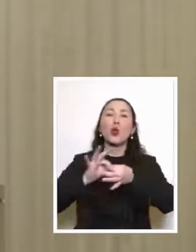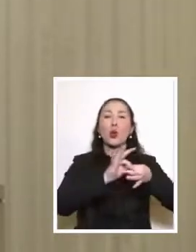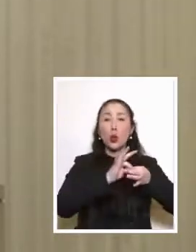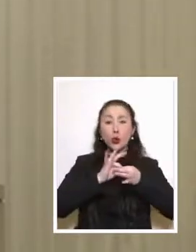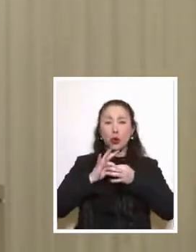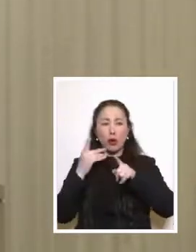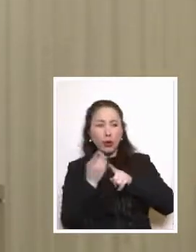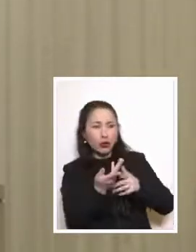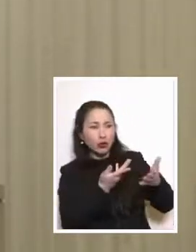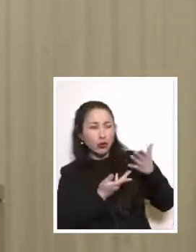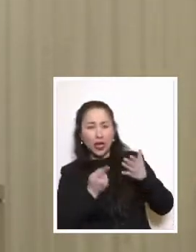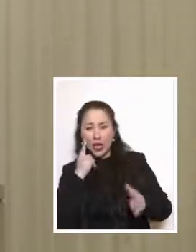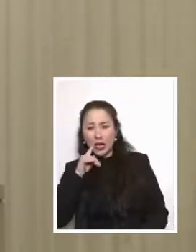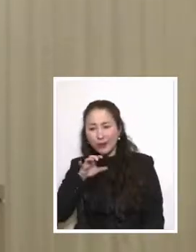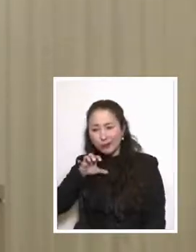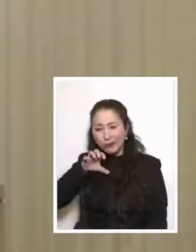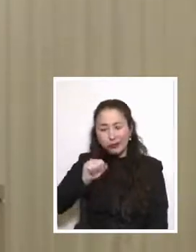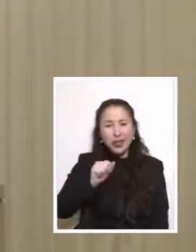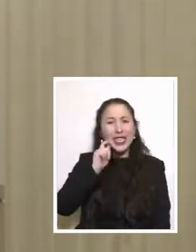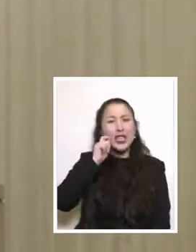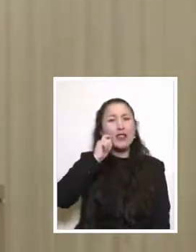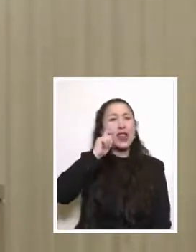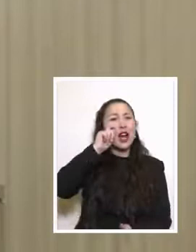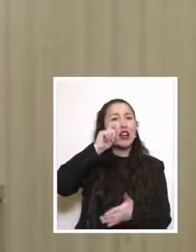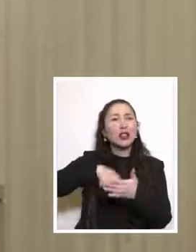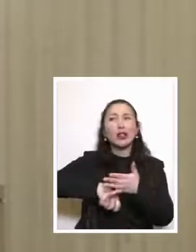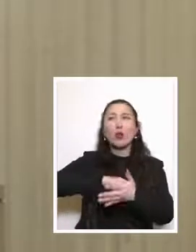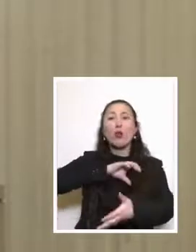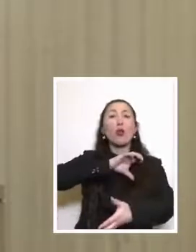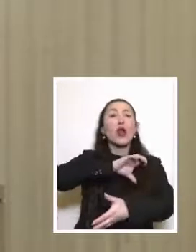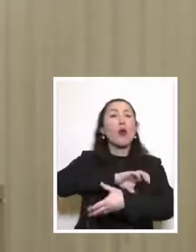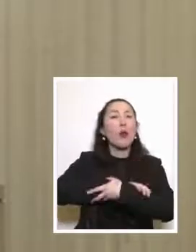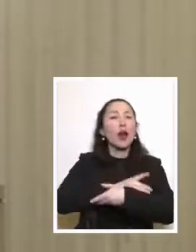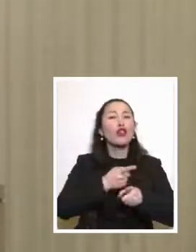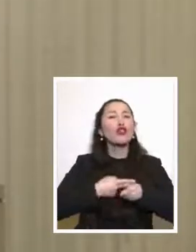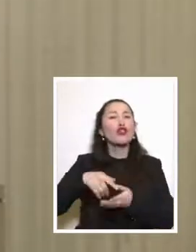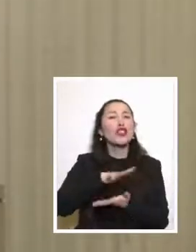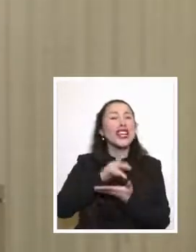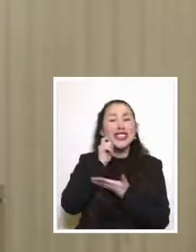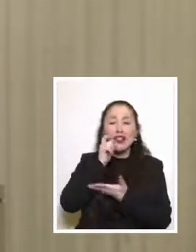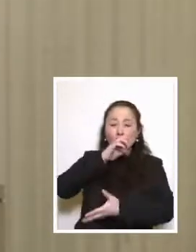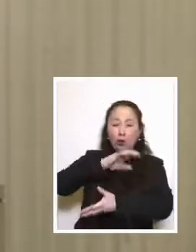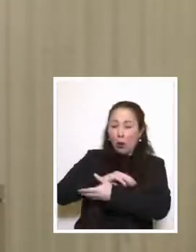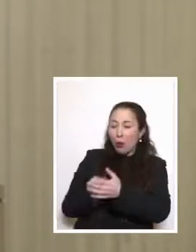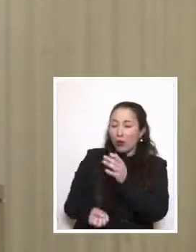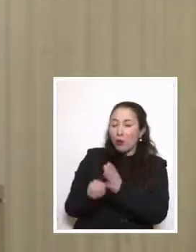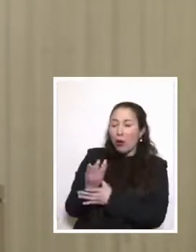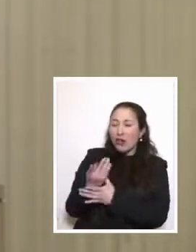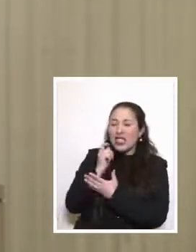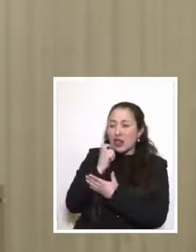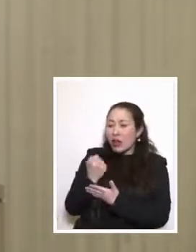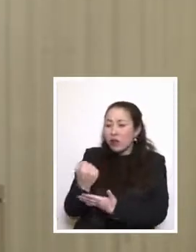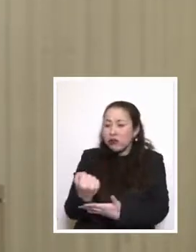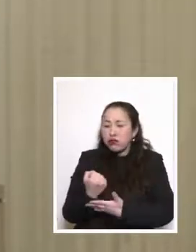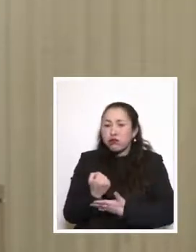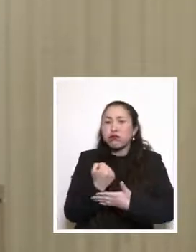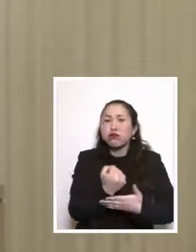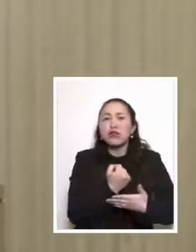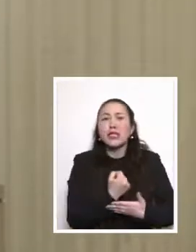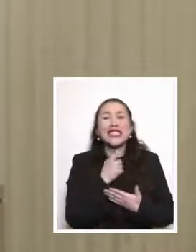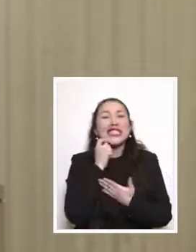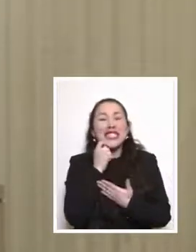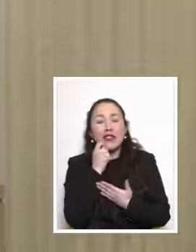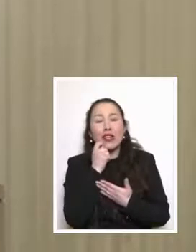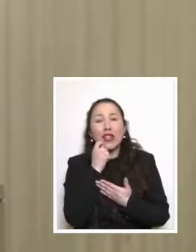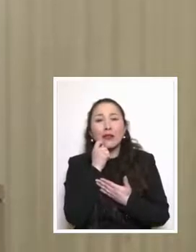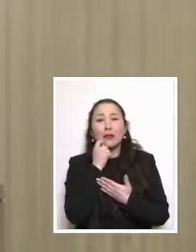qué significa ese contrato social, qué significa ese nuevo pacto social incluyente, colaborativo, ¿no? Que nos ayude en